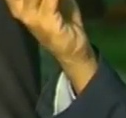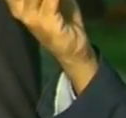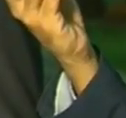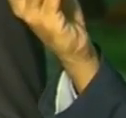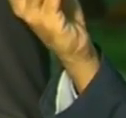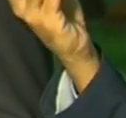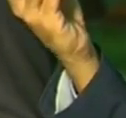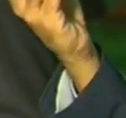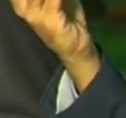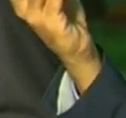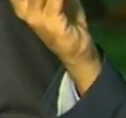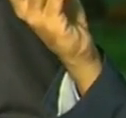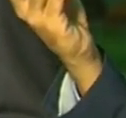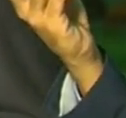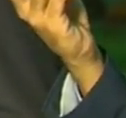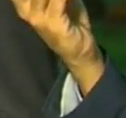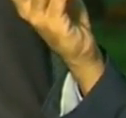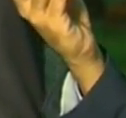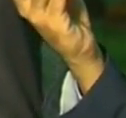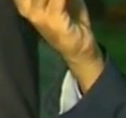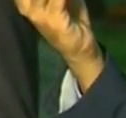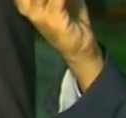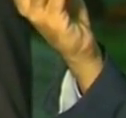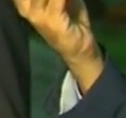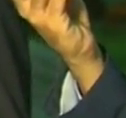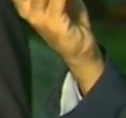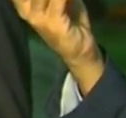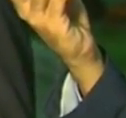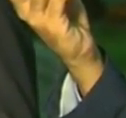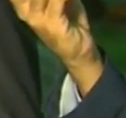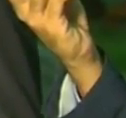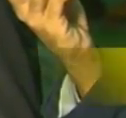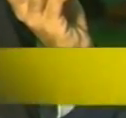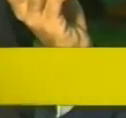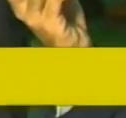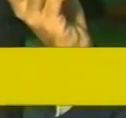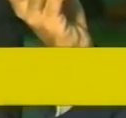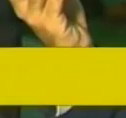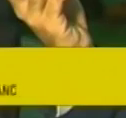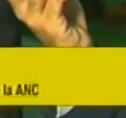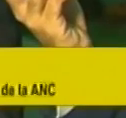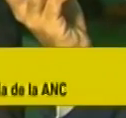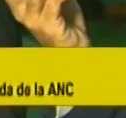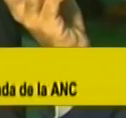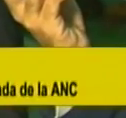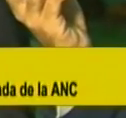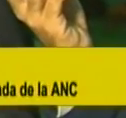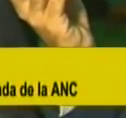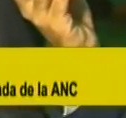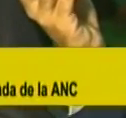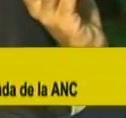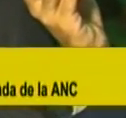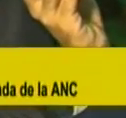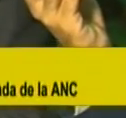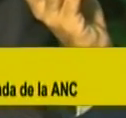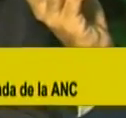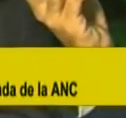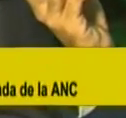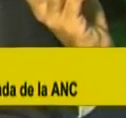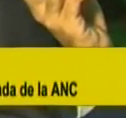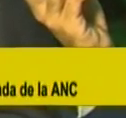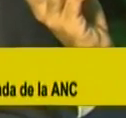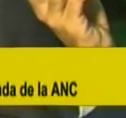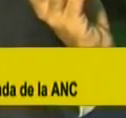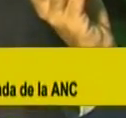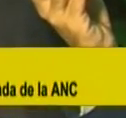el establecimiento de los precios acordados. Ahora, hay un elemento central aquí, que es el tema de los costos, ¿no? Y todo el debate